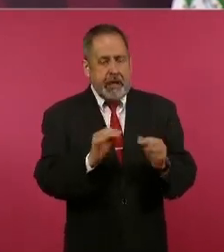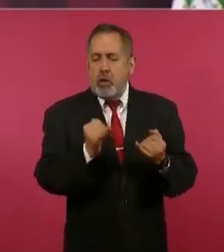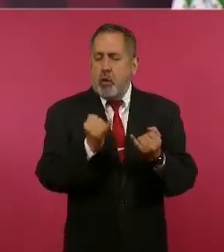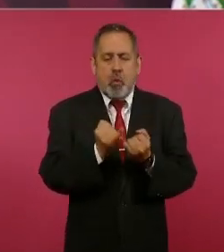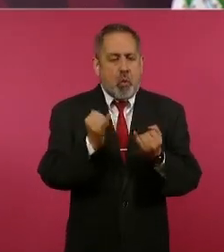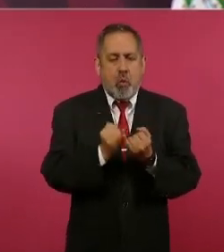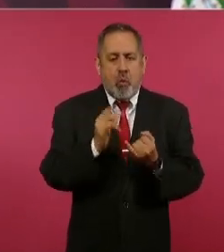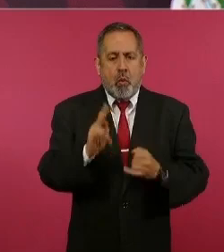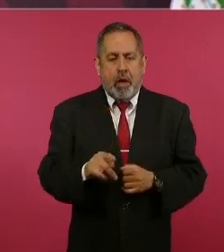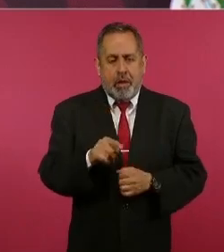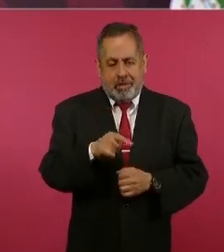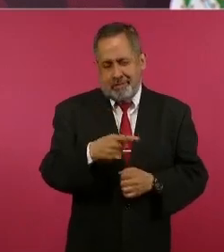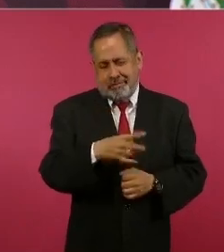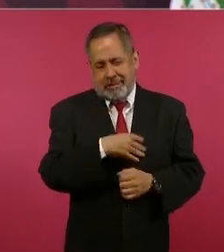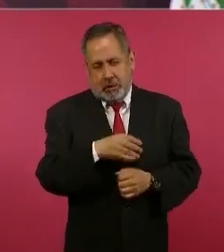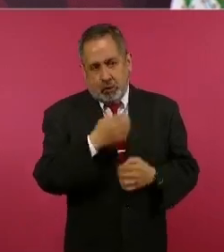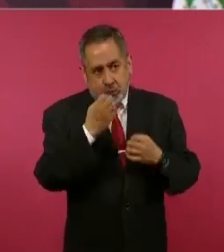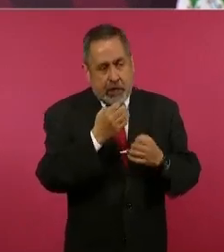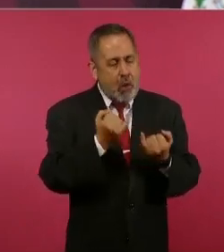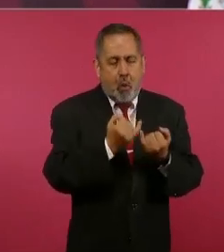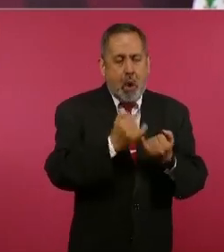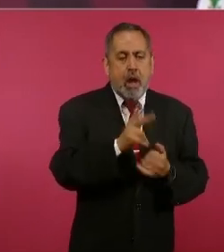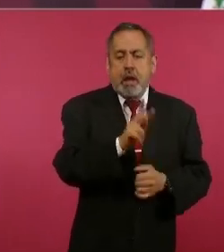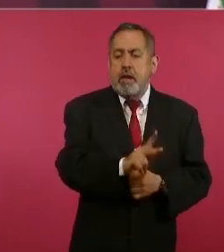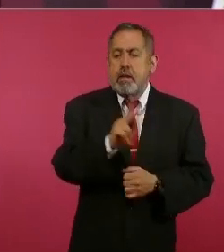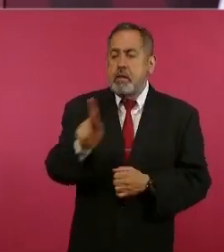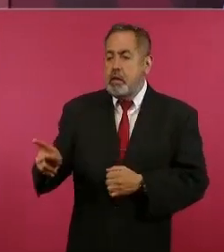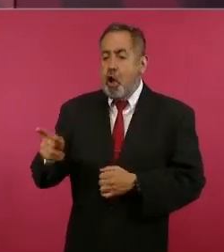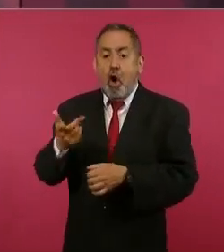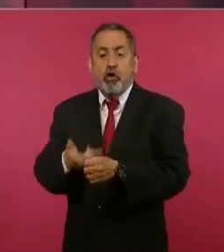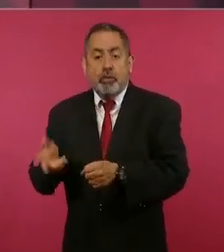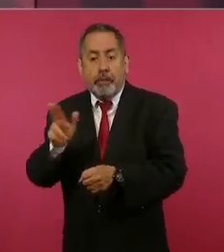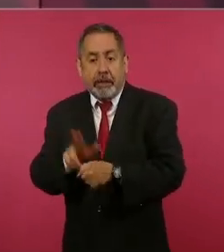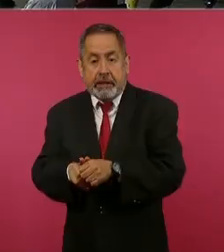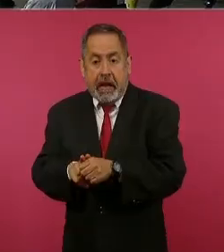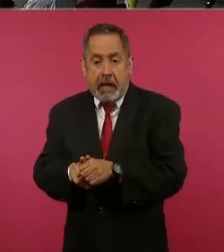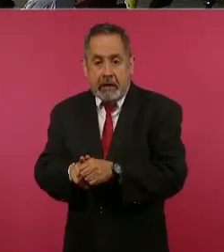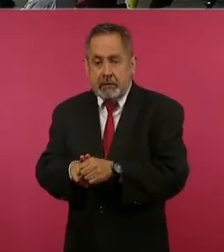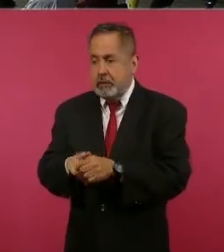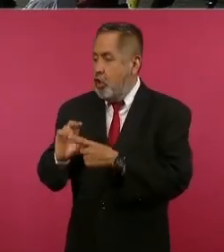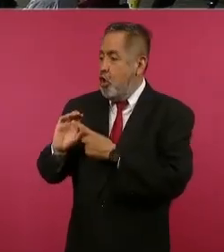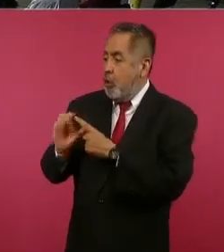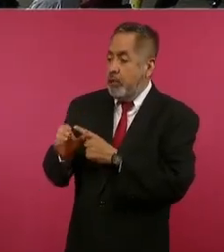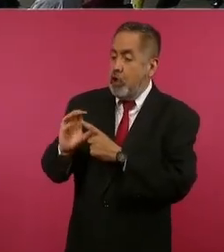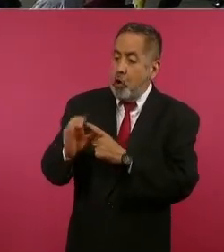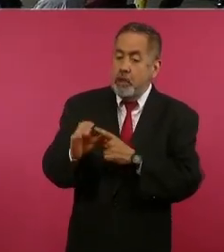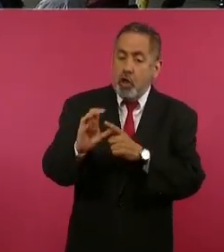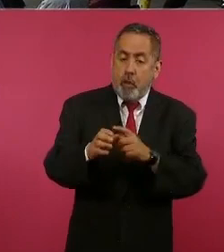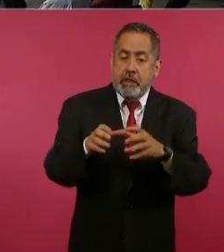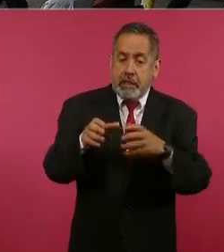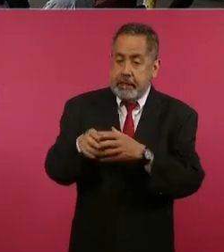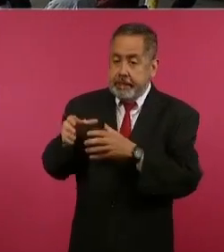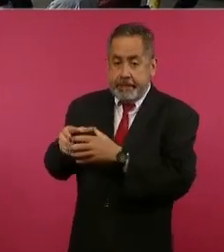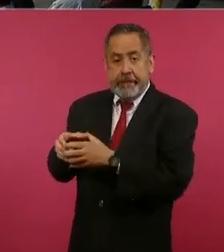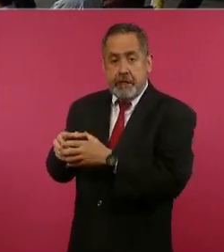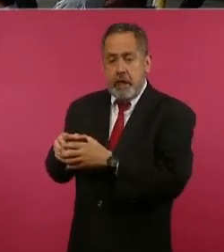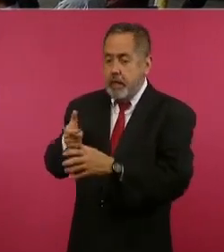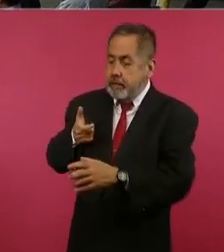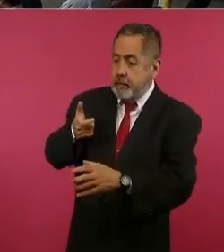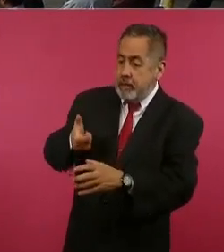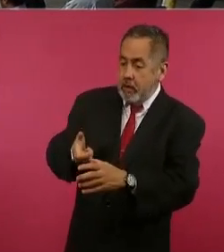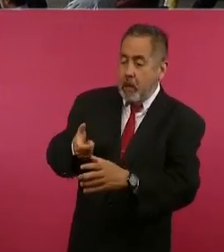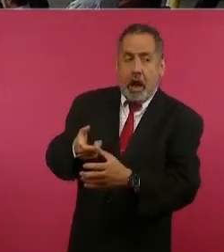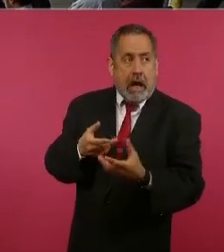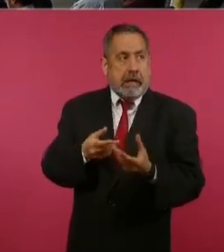educativos donde estudian sus hijos, lo mismo en el caso de los centros de salud, que es la